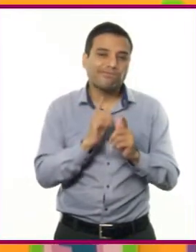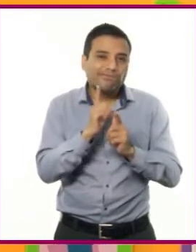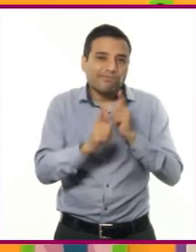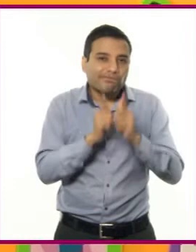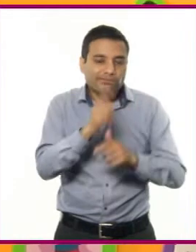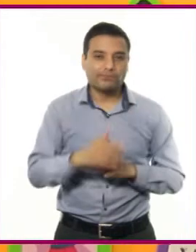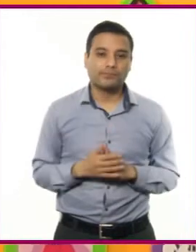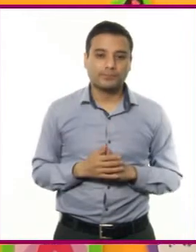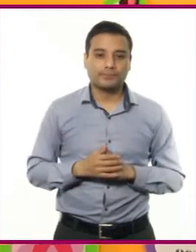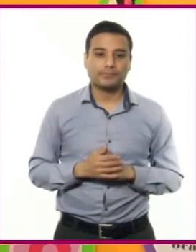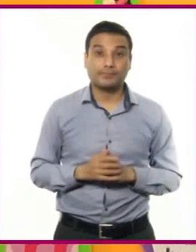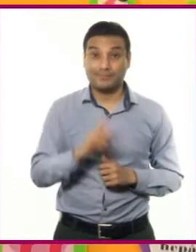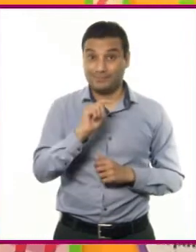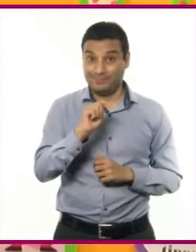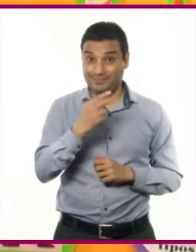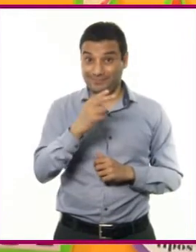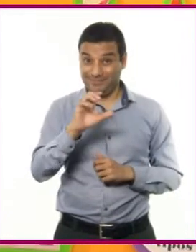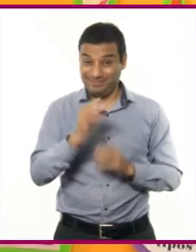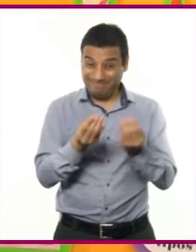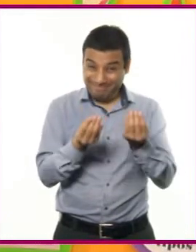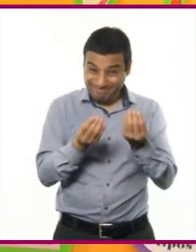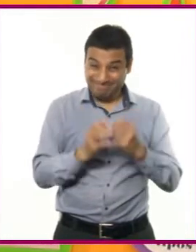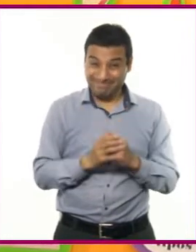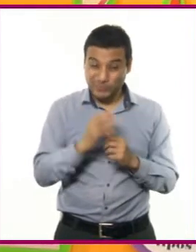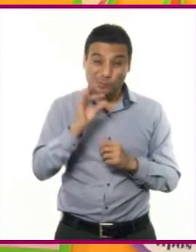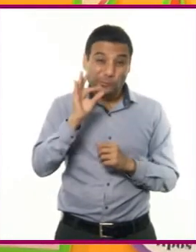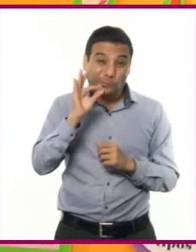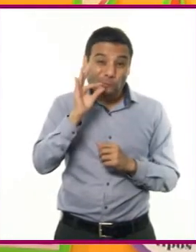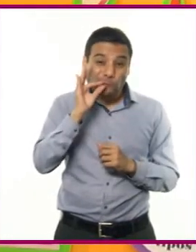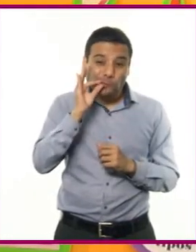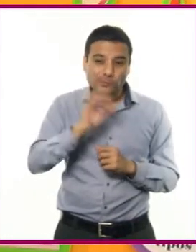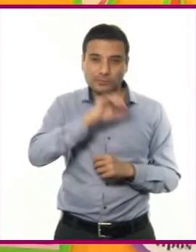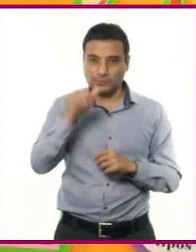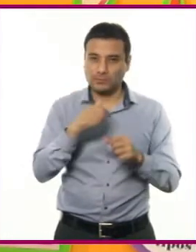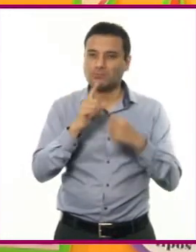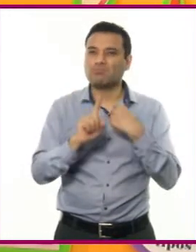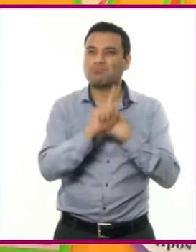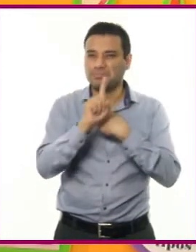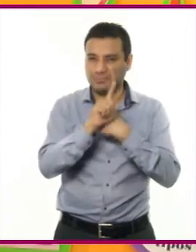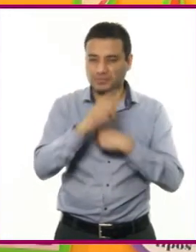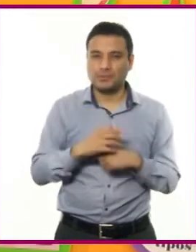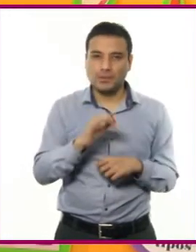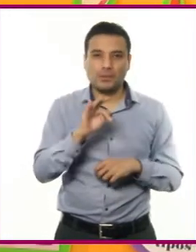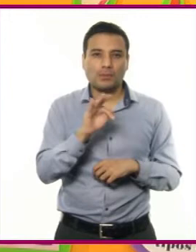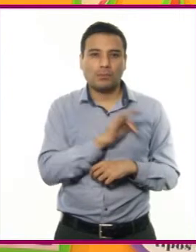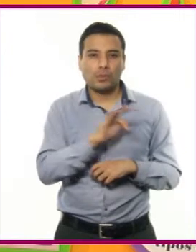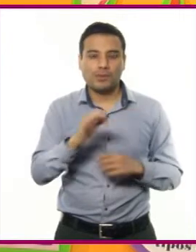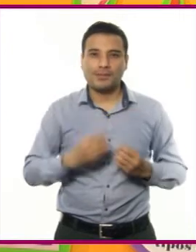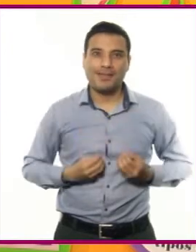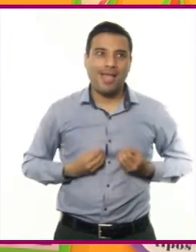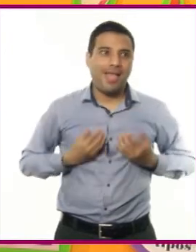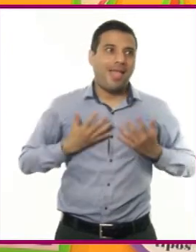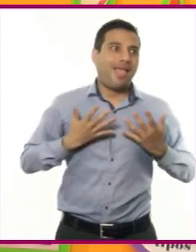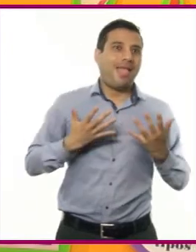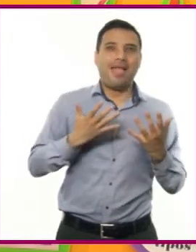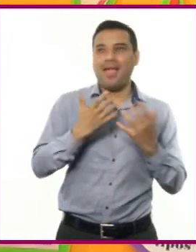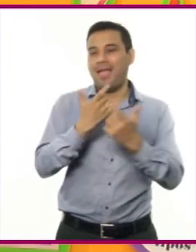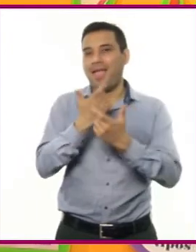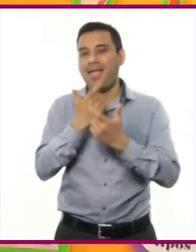Altas dosis de THC pueden tener efectos como elevación del humor,